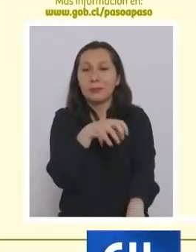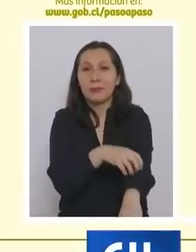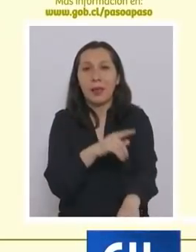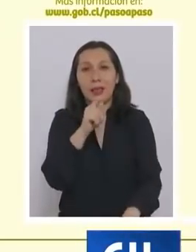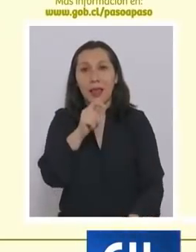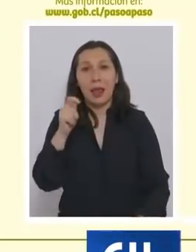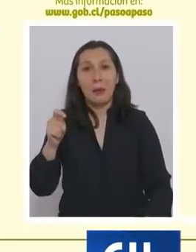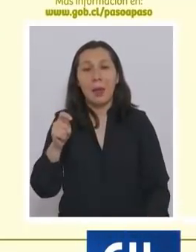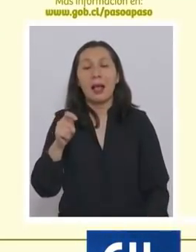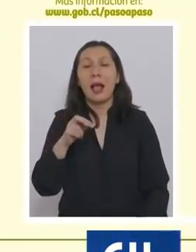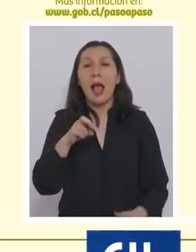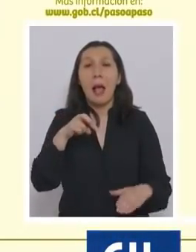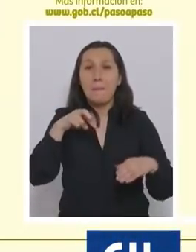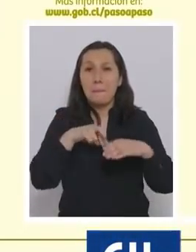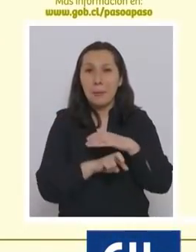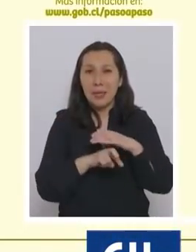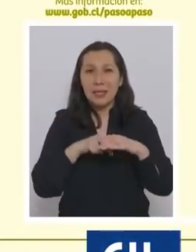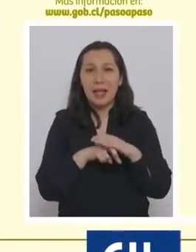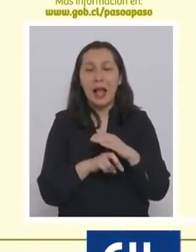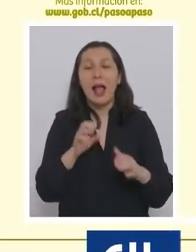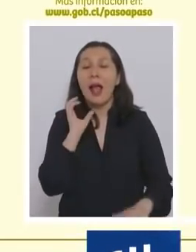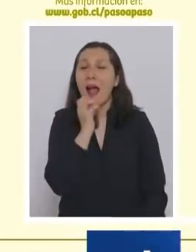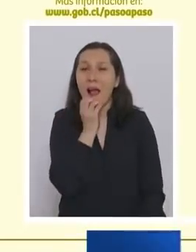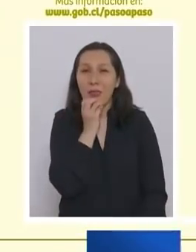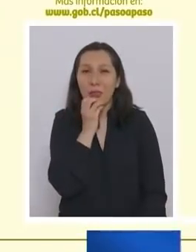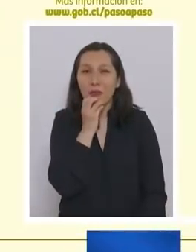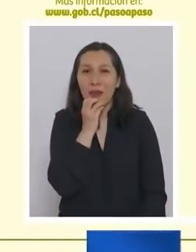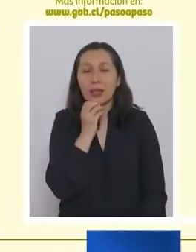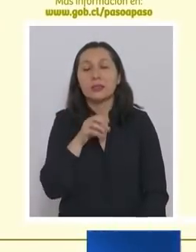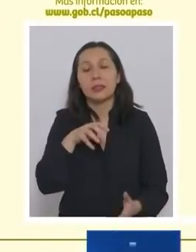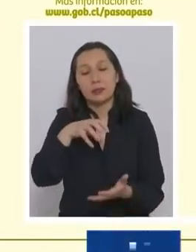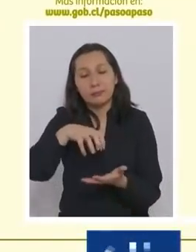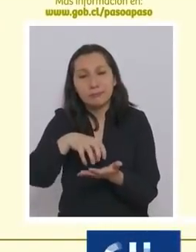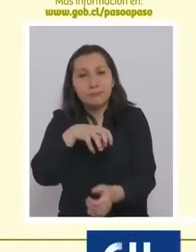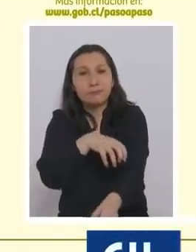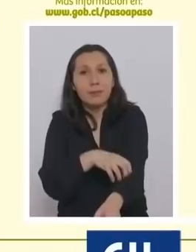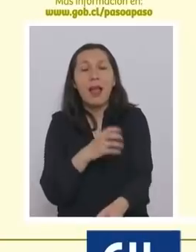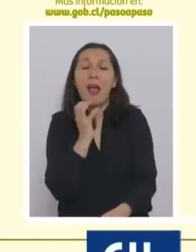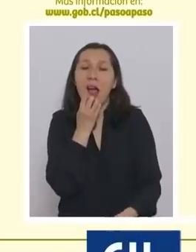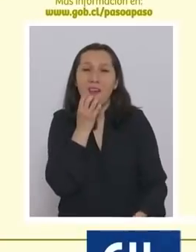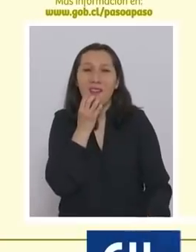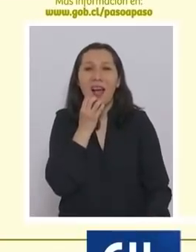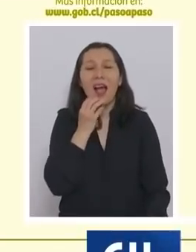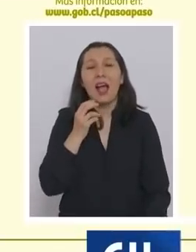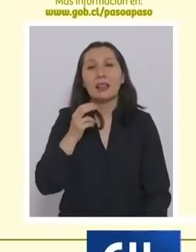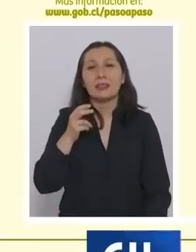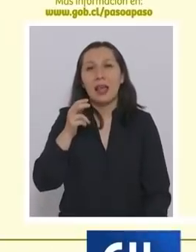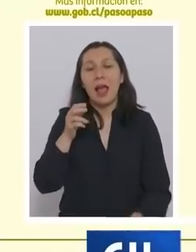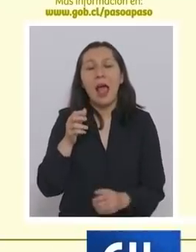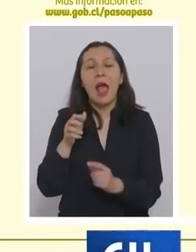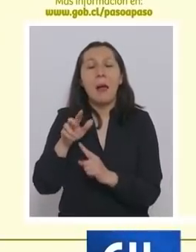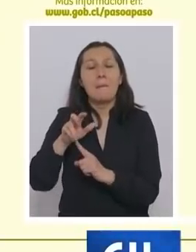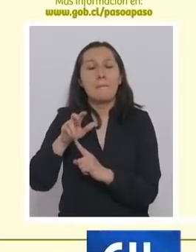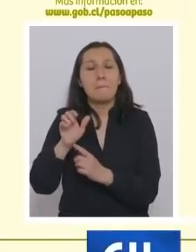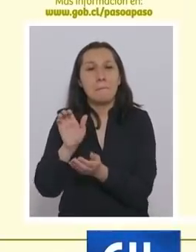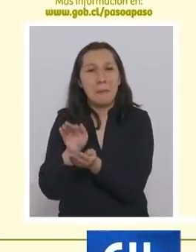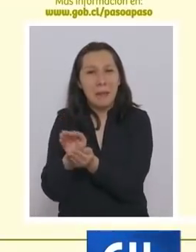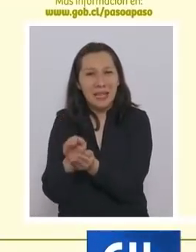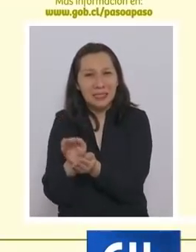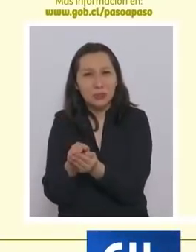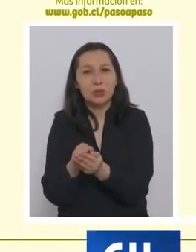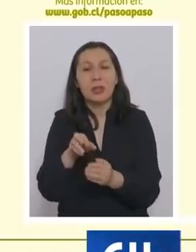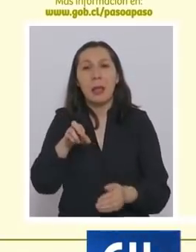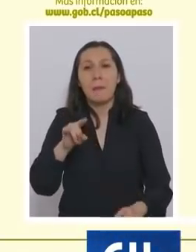Tarapacá, Pica, en la región de Antofagasta, Antofagasta y Mejillones, y en la región de Coquimbo,